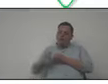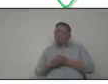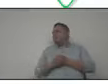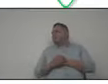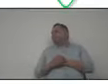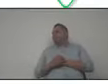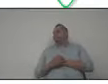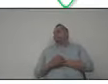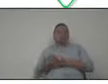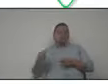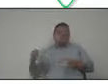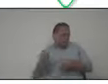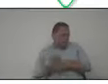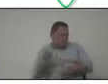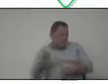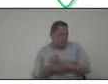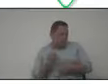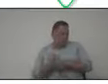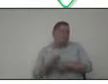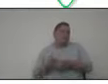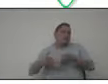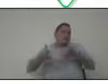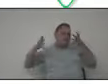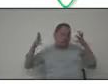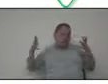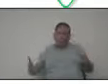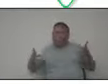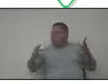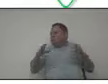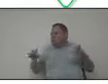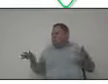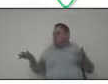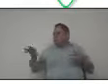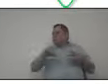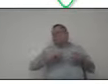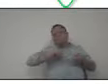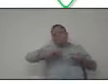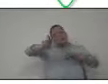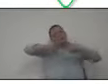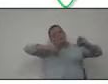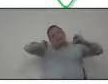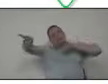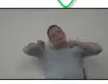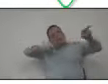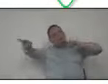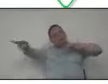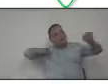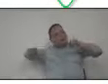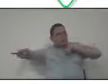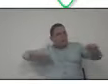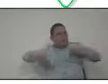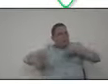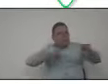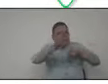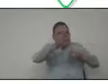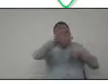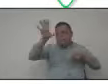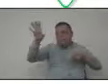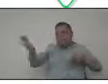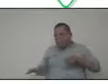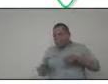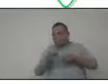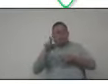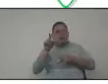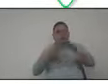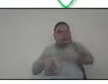de los trabajos más grandes, llegar a todo el punto, a todos los puntos de nuestra distribución